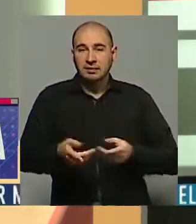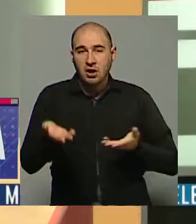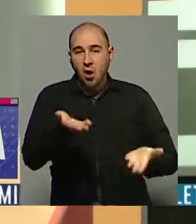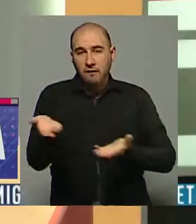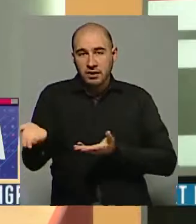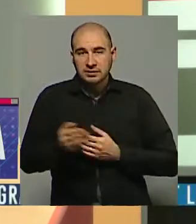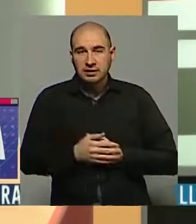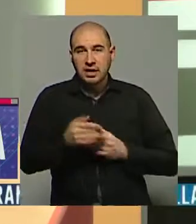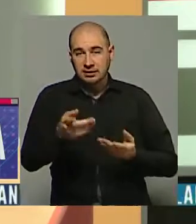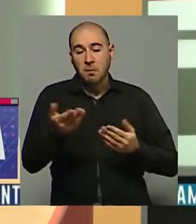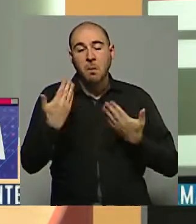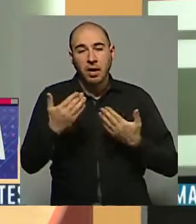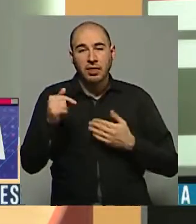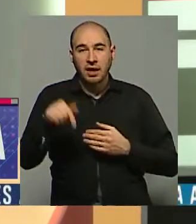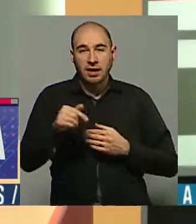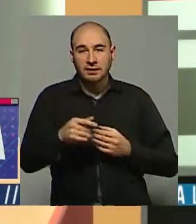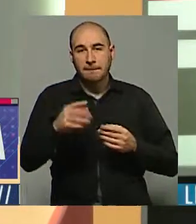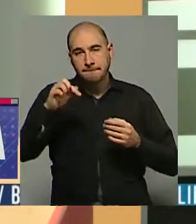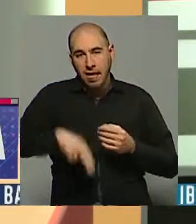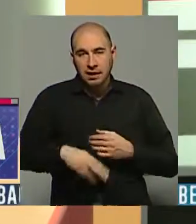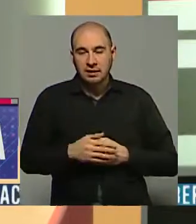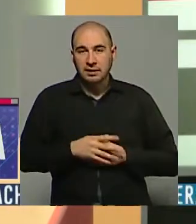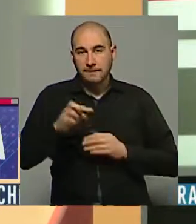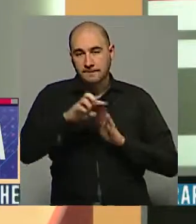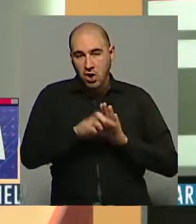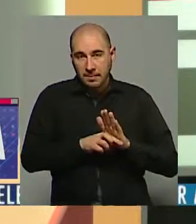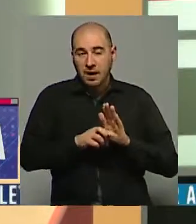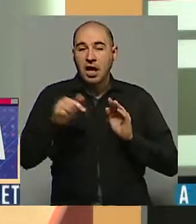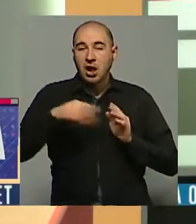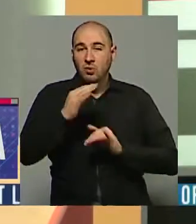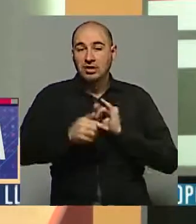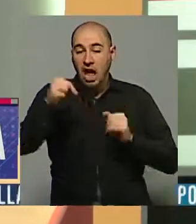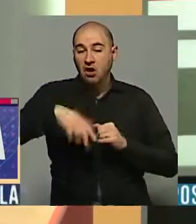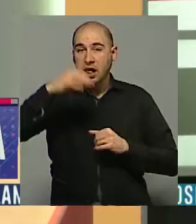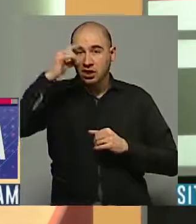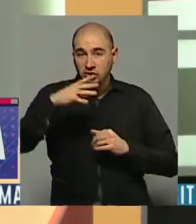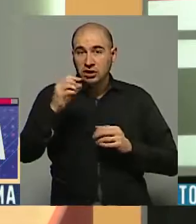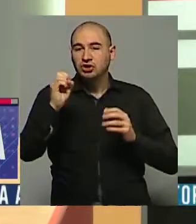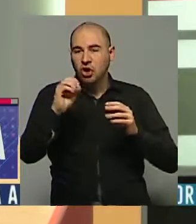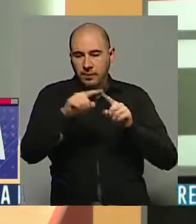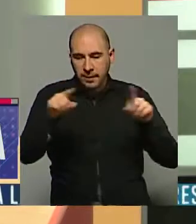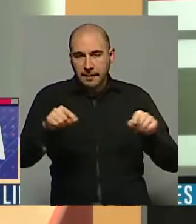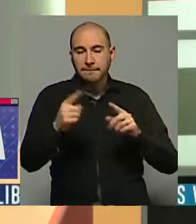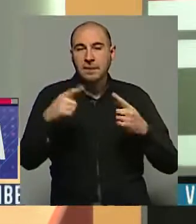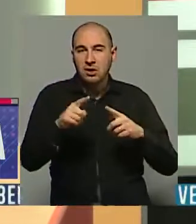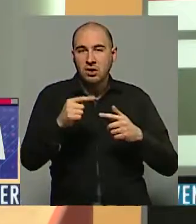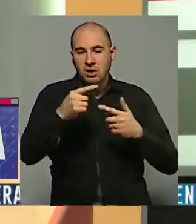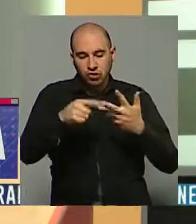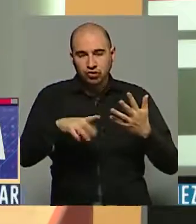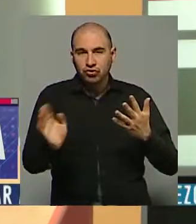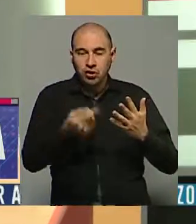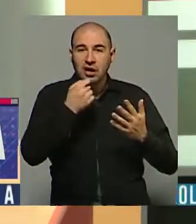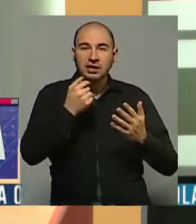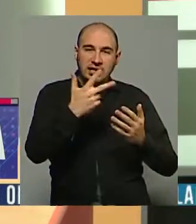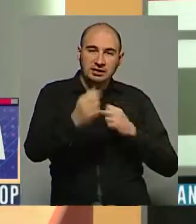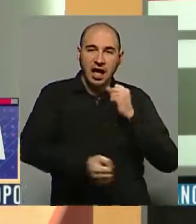ofrecer esa opción a través de este plan, de este programa, que además habla de la Hora 12 como nombre, ¿no? Pero se extiende a todas las posibilidades, desde